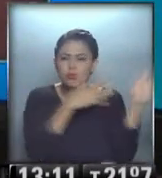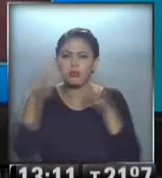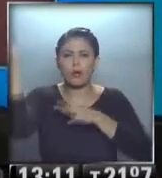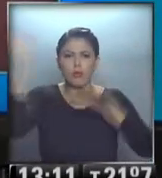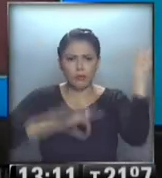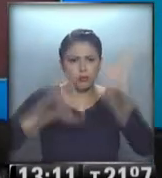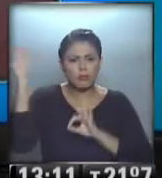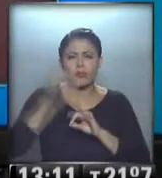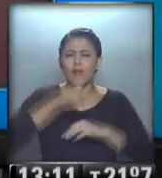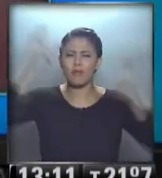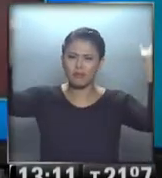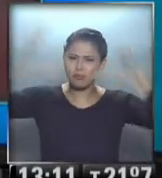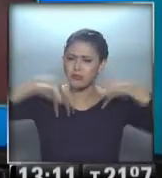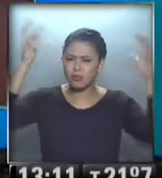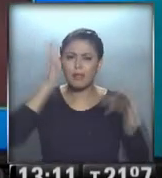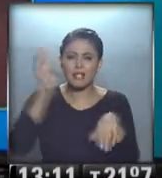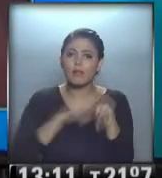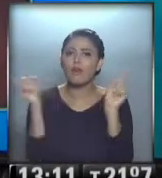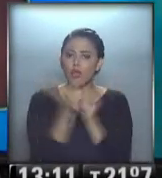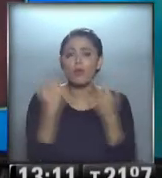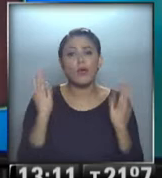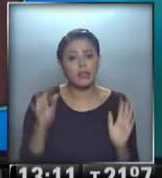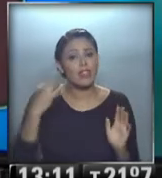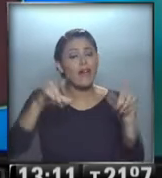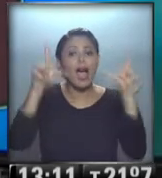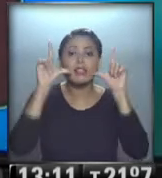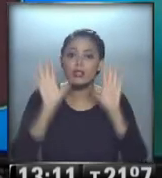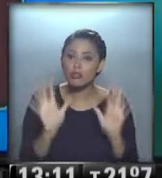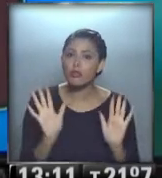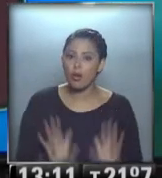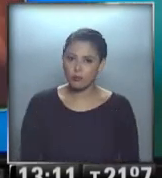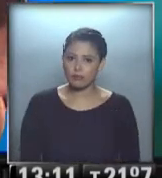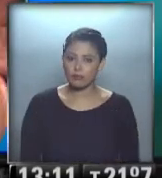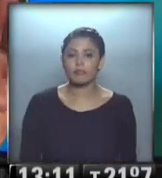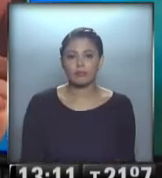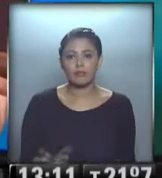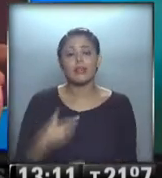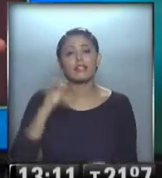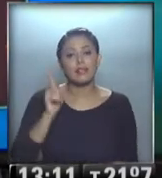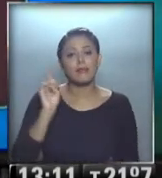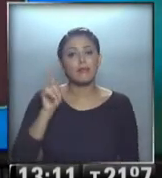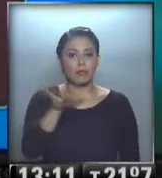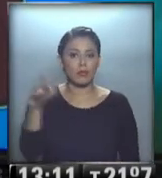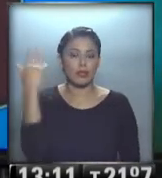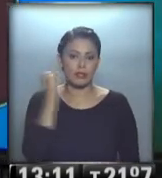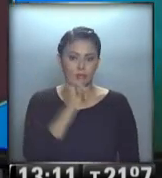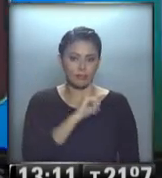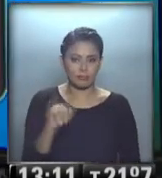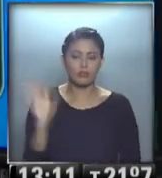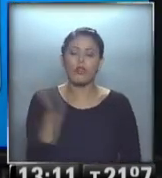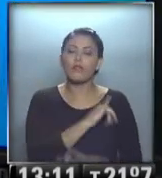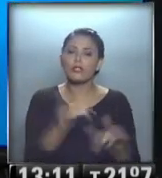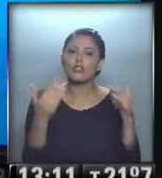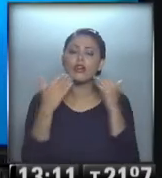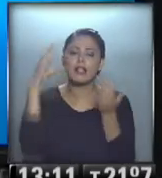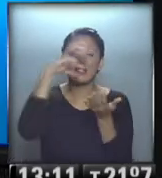granizo mucha agua en muy poquito tiempo estemos atentísimos también claro especialmente en san pedro' información del